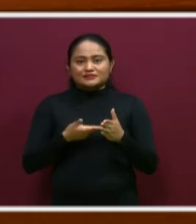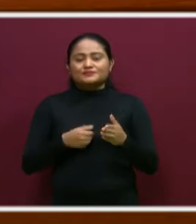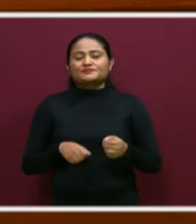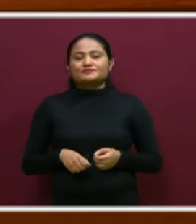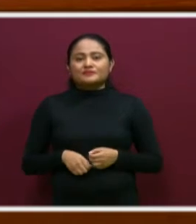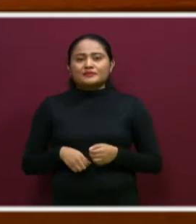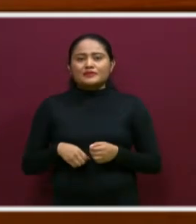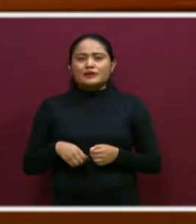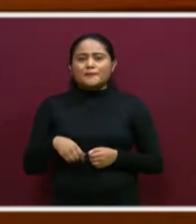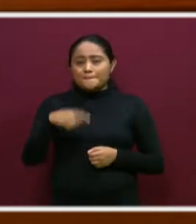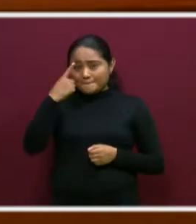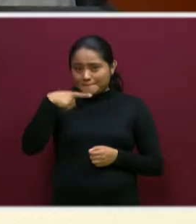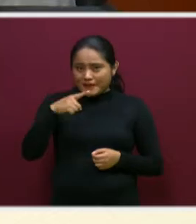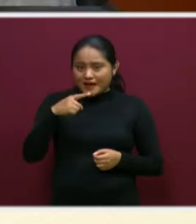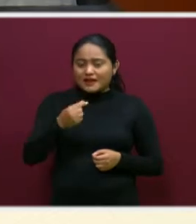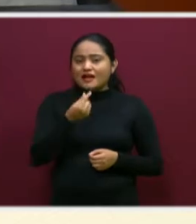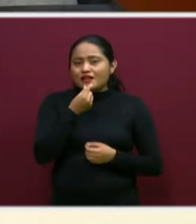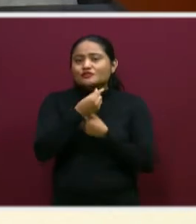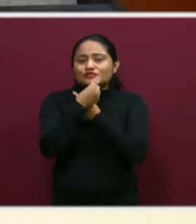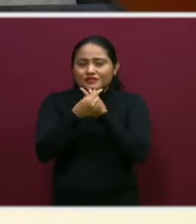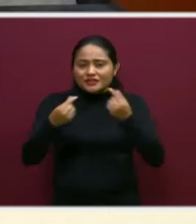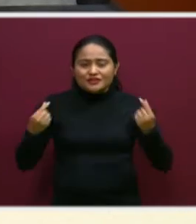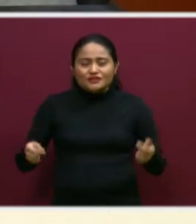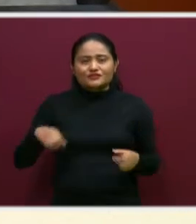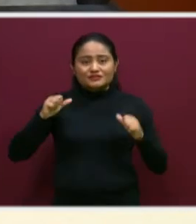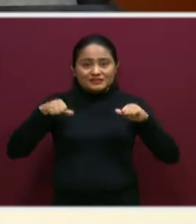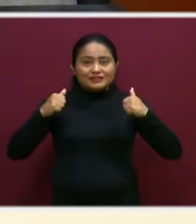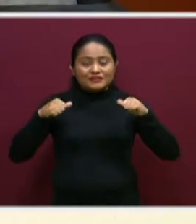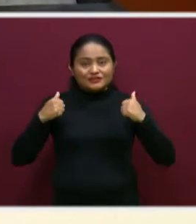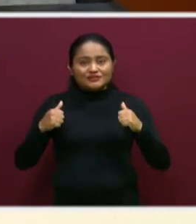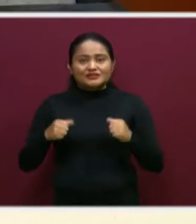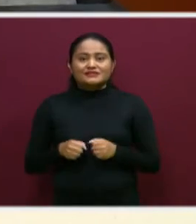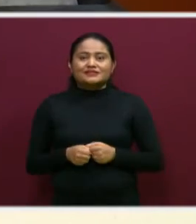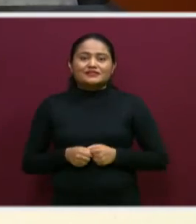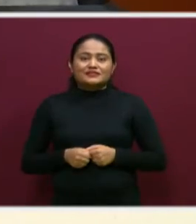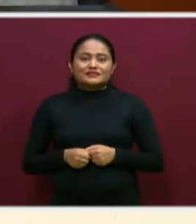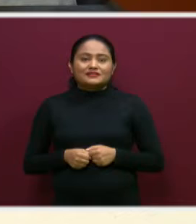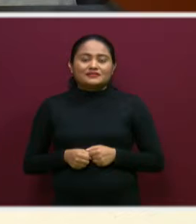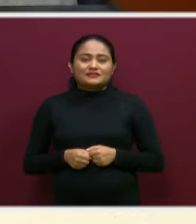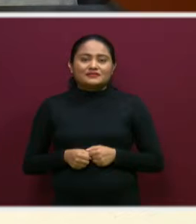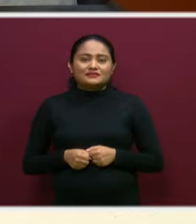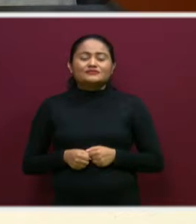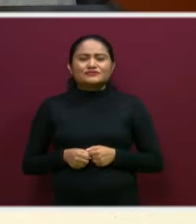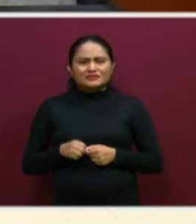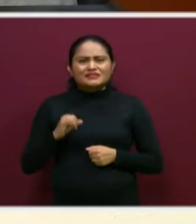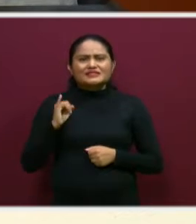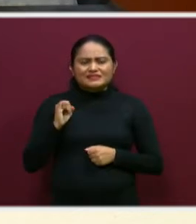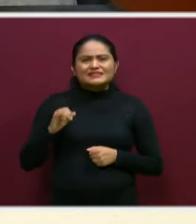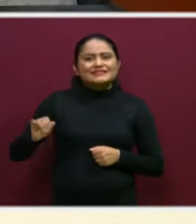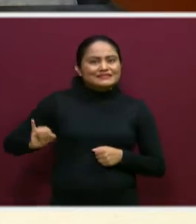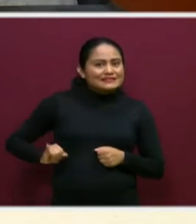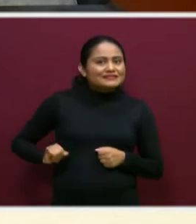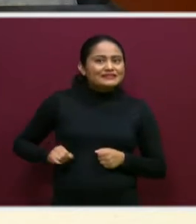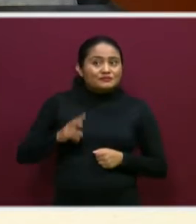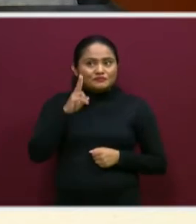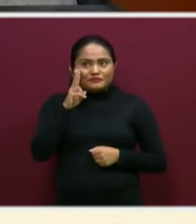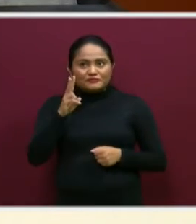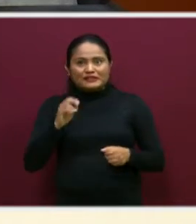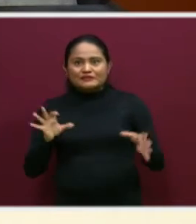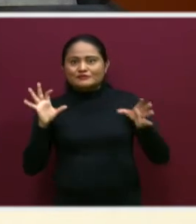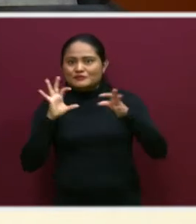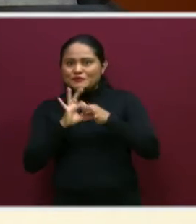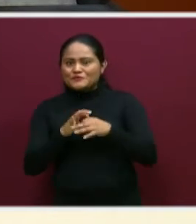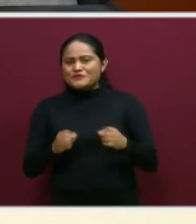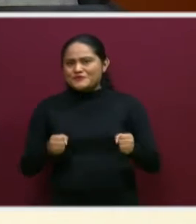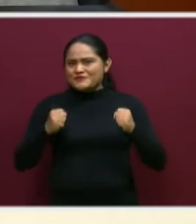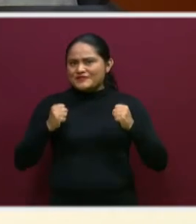adolescentes claro es muy interesante ver cómo se unen fuerzas y el resultado justamente es este